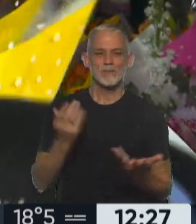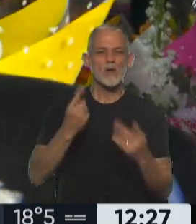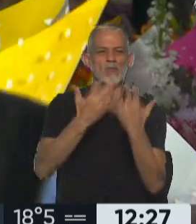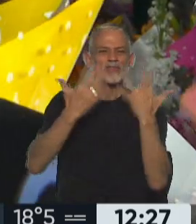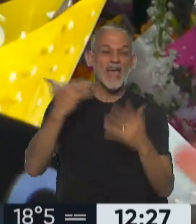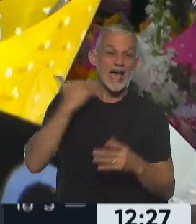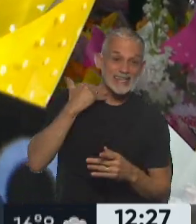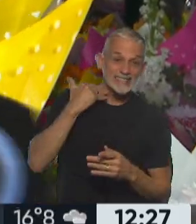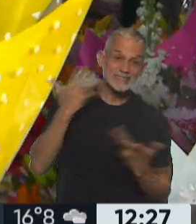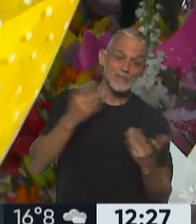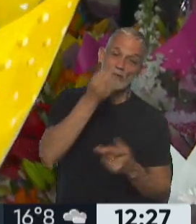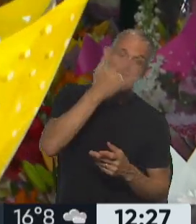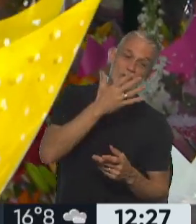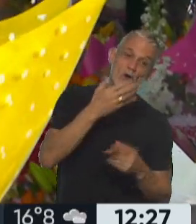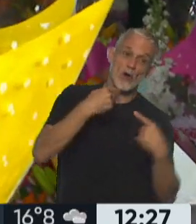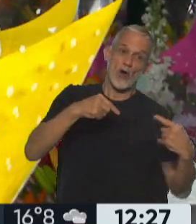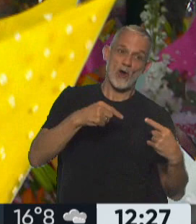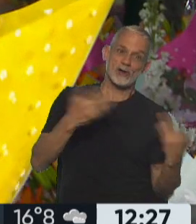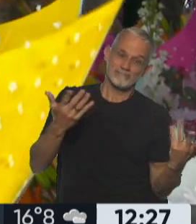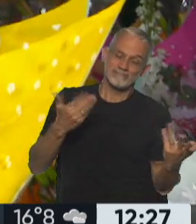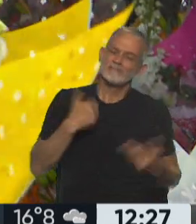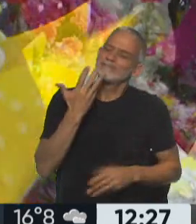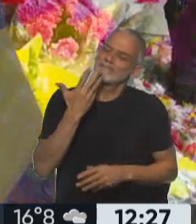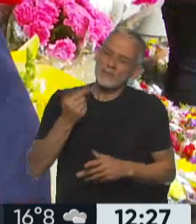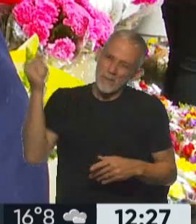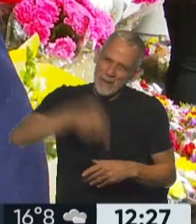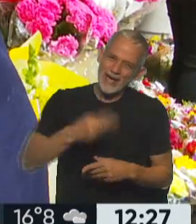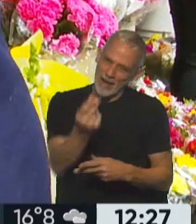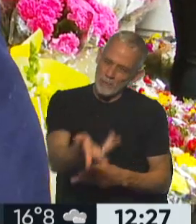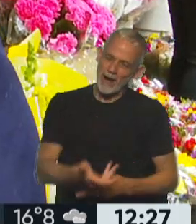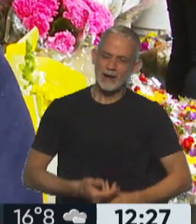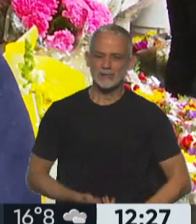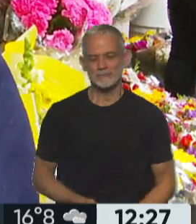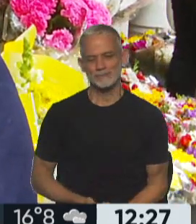o sea que para un día gris, una flor colorida. ¿A quién no le gustaría una flor colorida? Vengan acá a comprar.